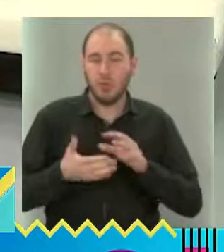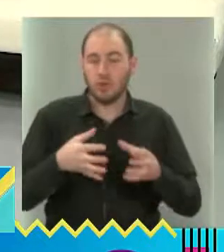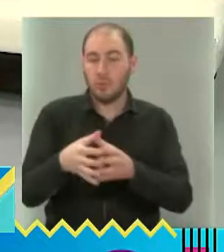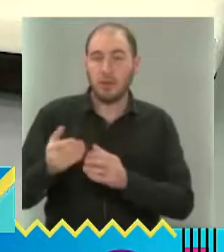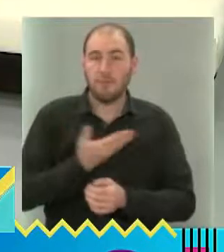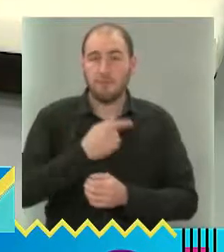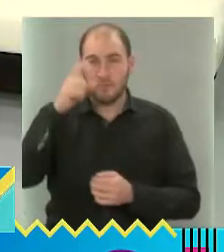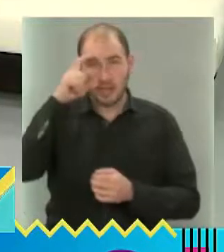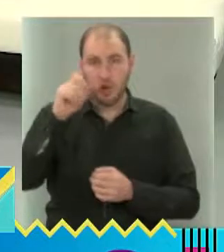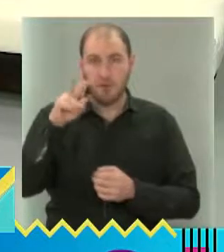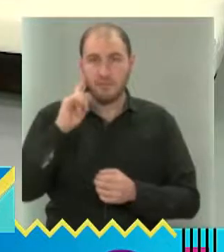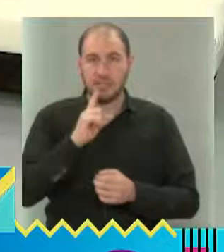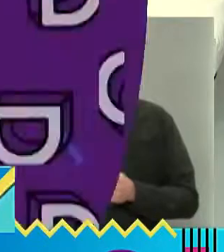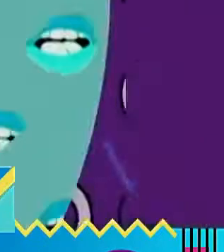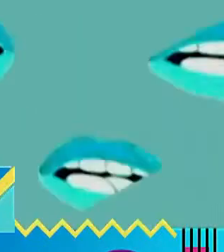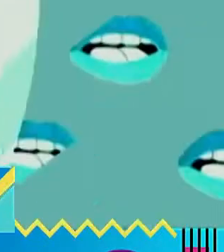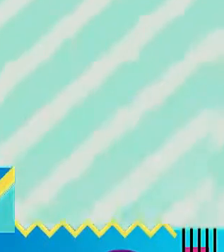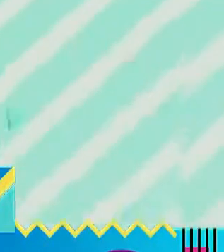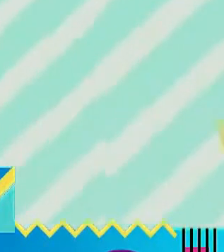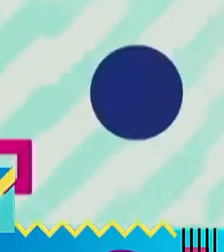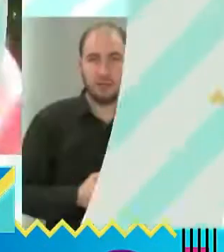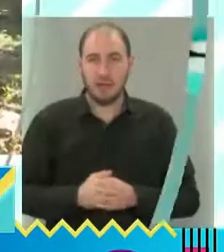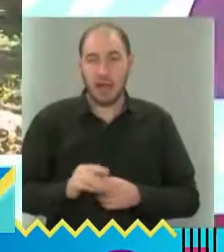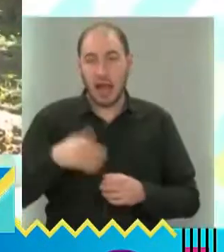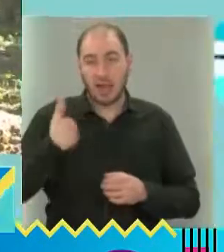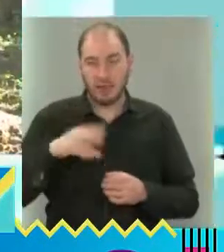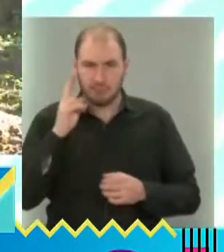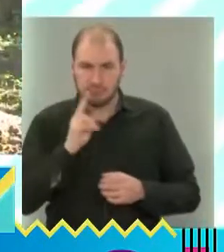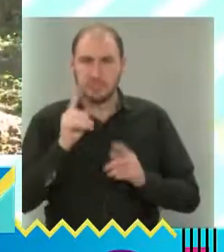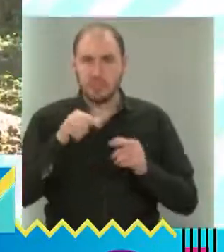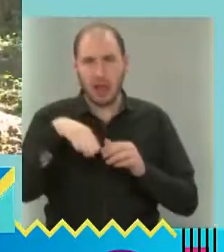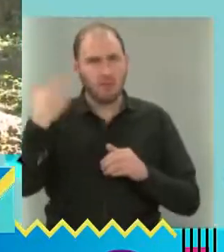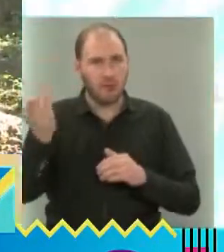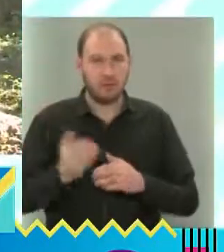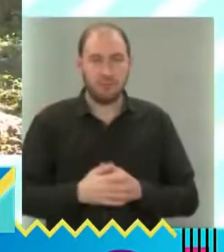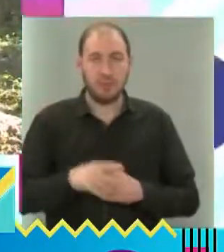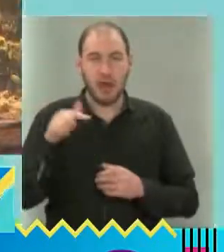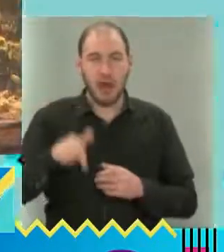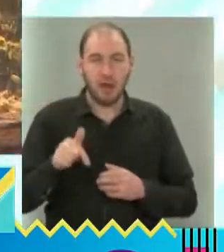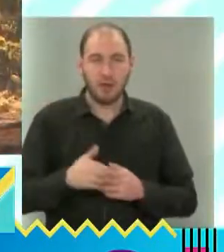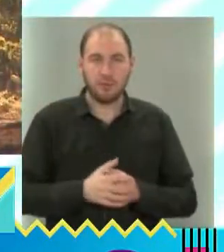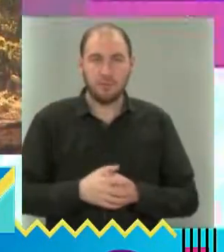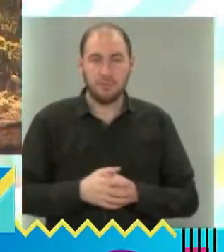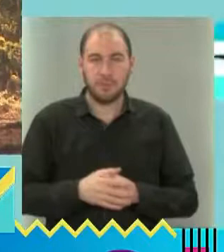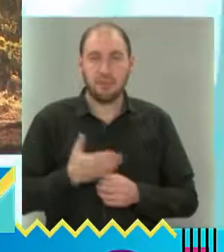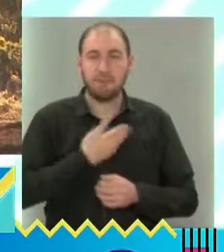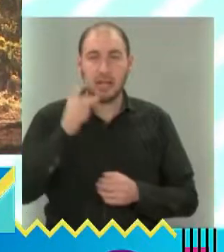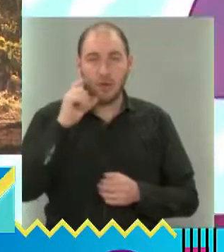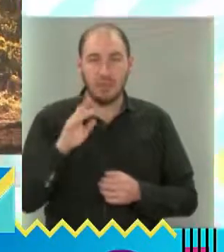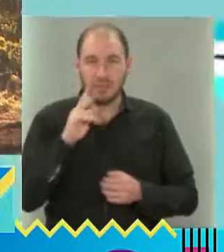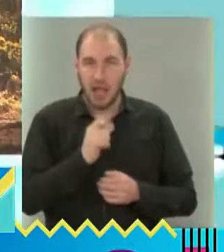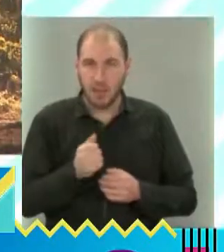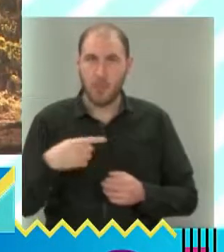de Fecovita, mirado desde el resto del país y desde afuera también. O sea, hoy día la presencia que tiene Fecovita